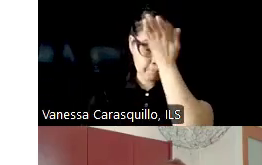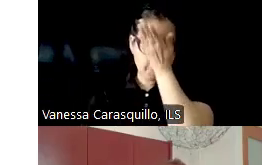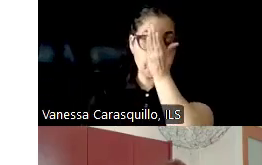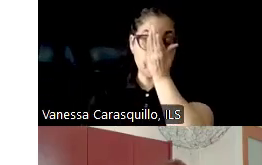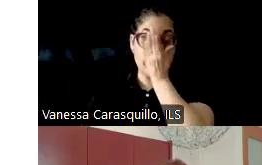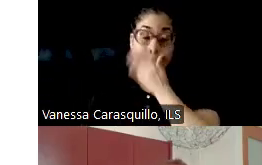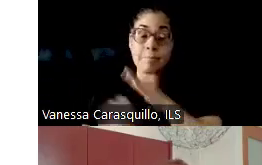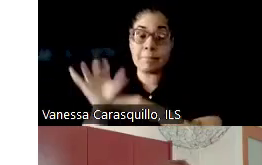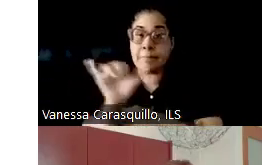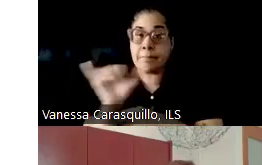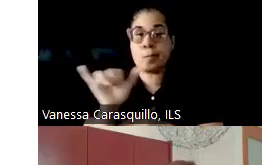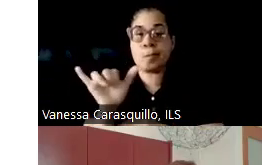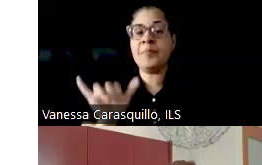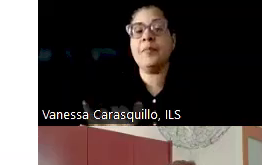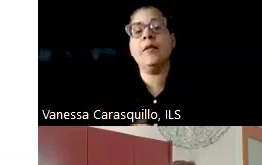Además de eso,